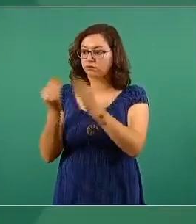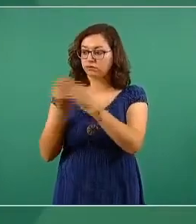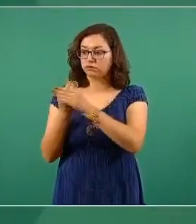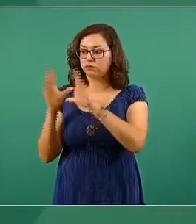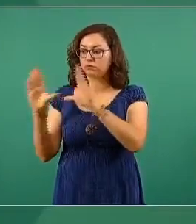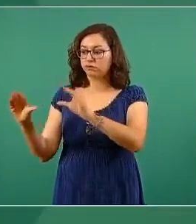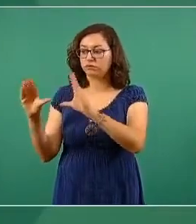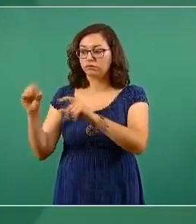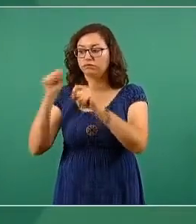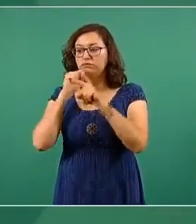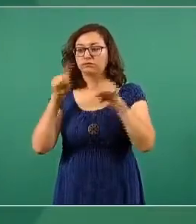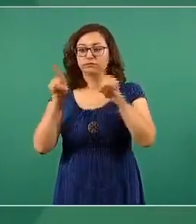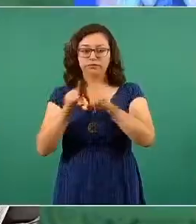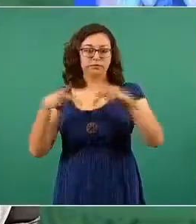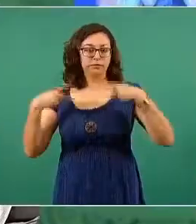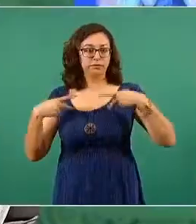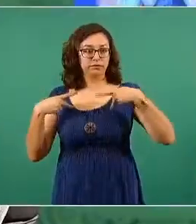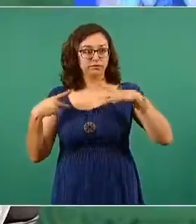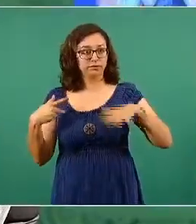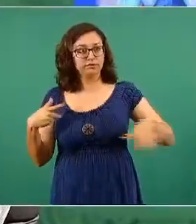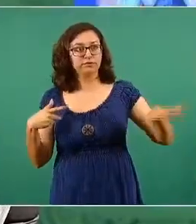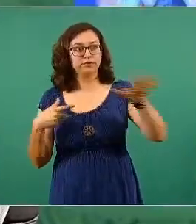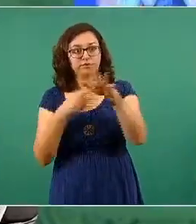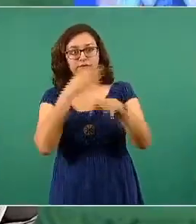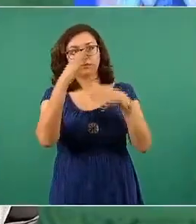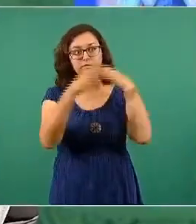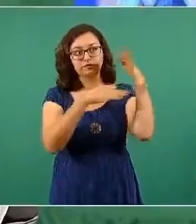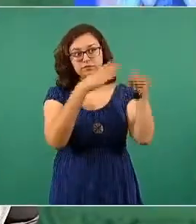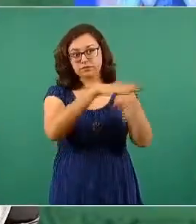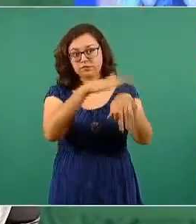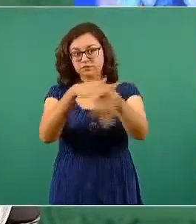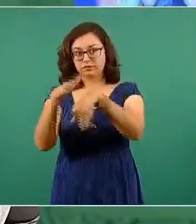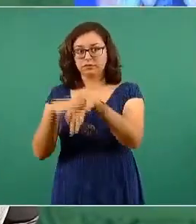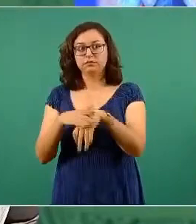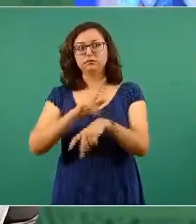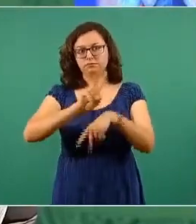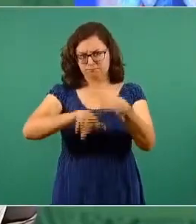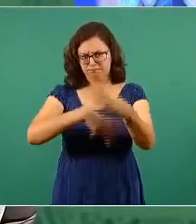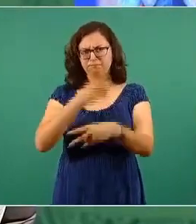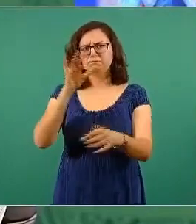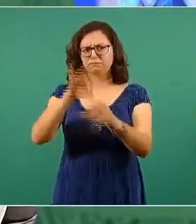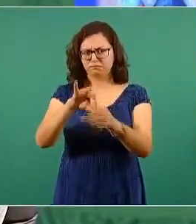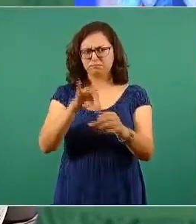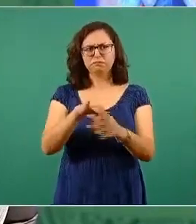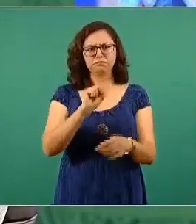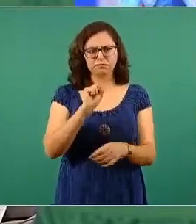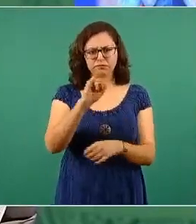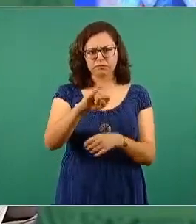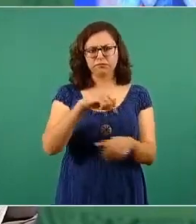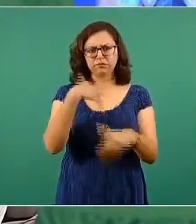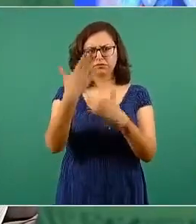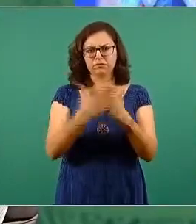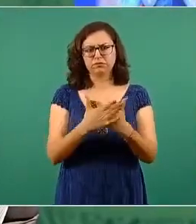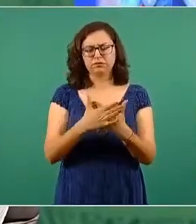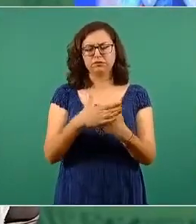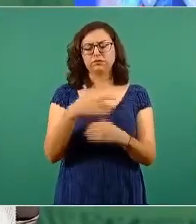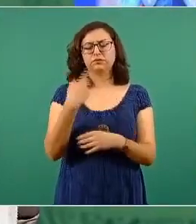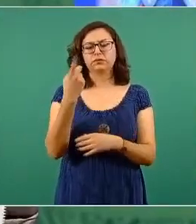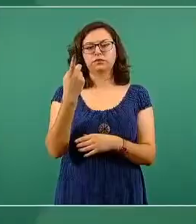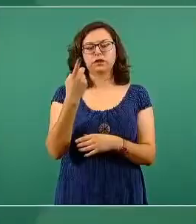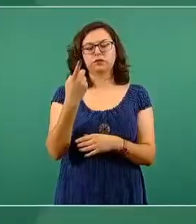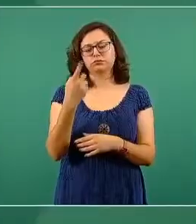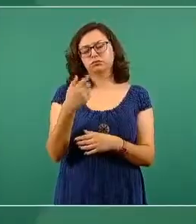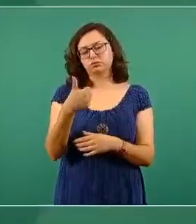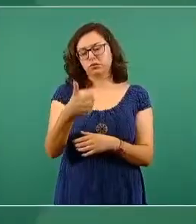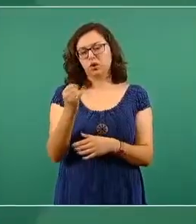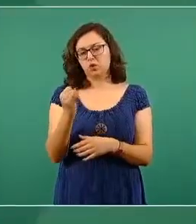a la población, que obviamente se invita a participar y ejercer el derecho a su voto en este próximo domingo, y